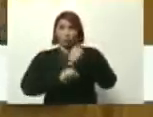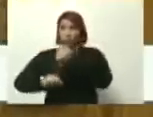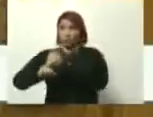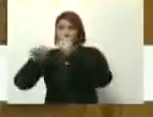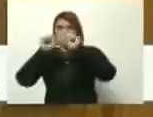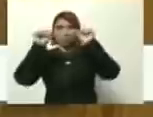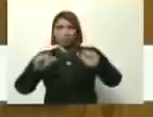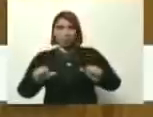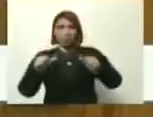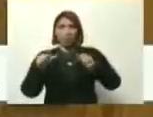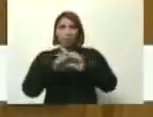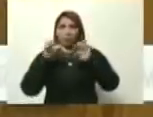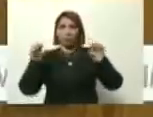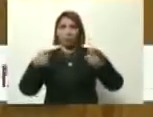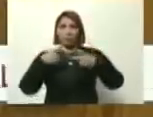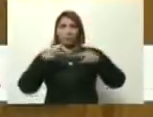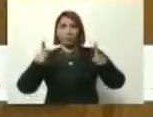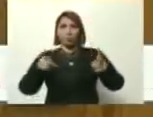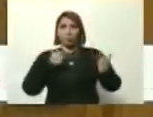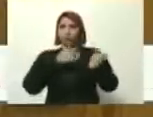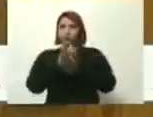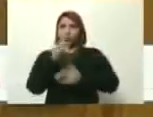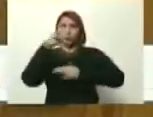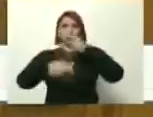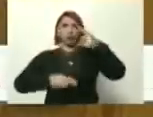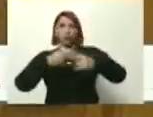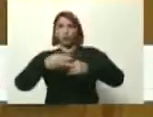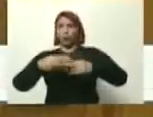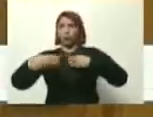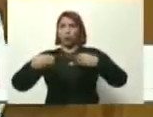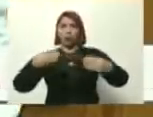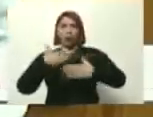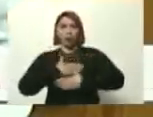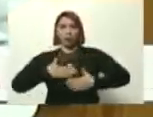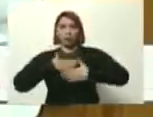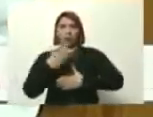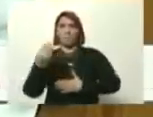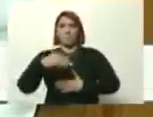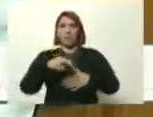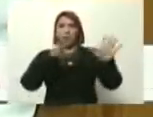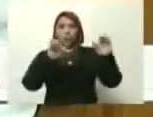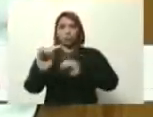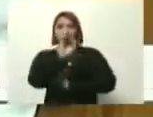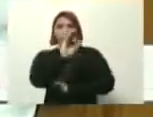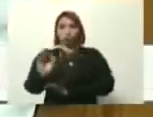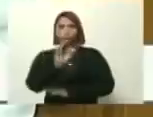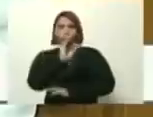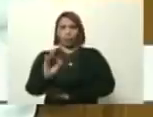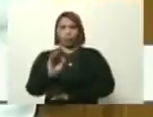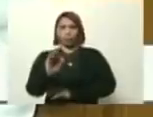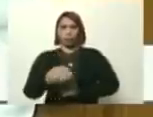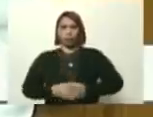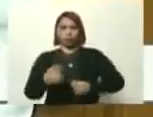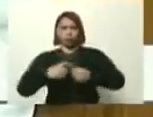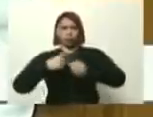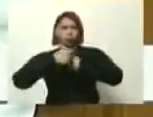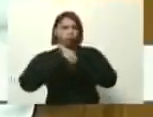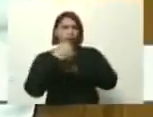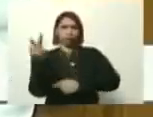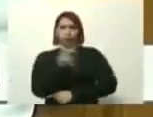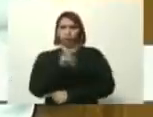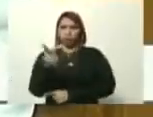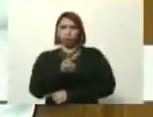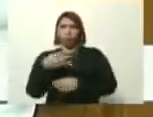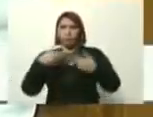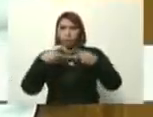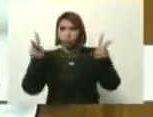educación pública gratuita, universal y de calidad. Ustedes saben que más del 80% de la matrícula en Venezuela es